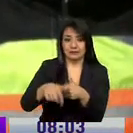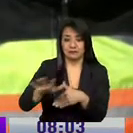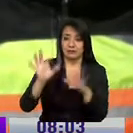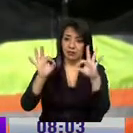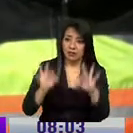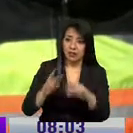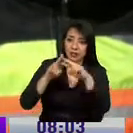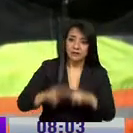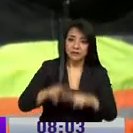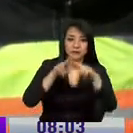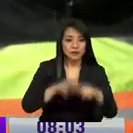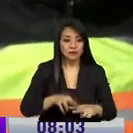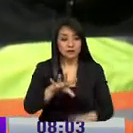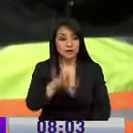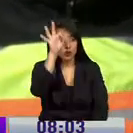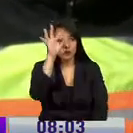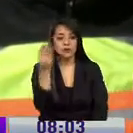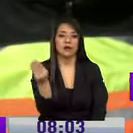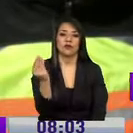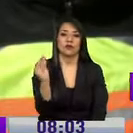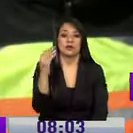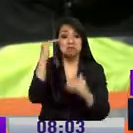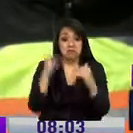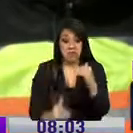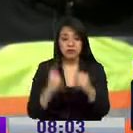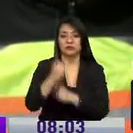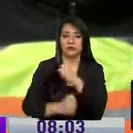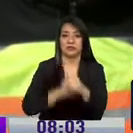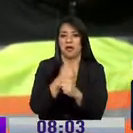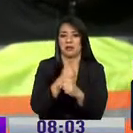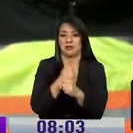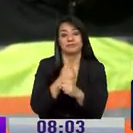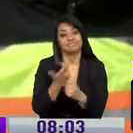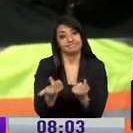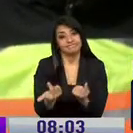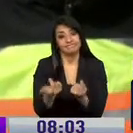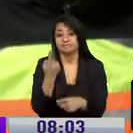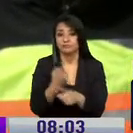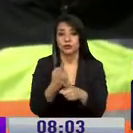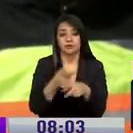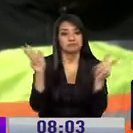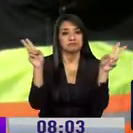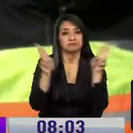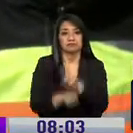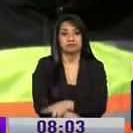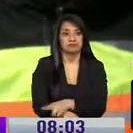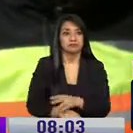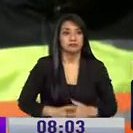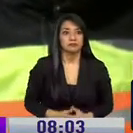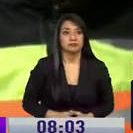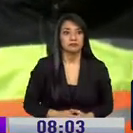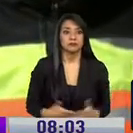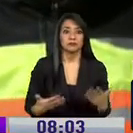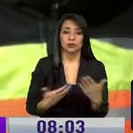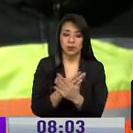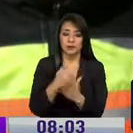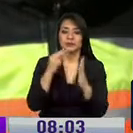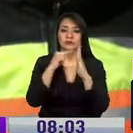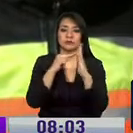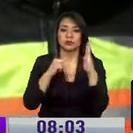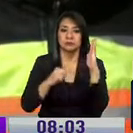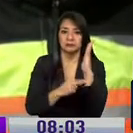menor de edad, lamentablemente, este va a ser clausurado. Con las nuevas normas, pues